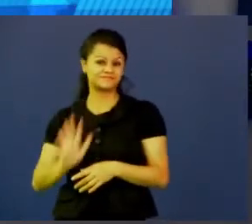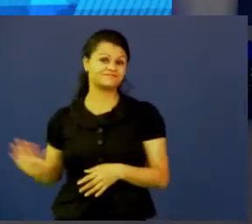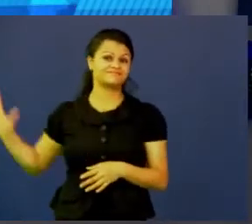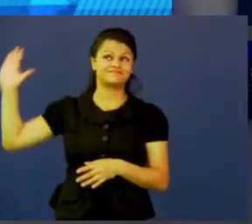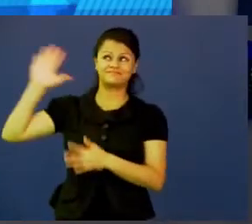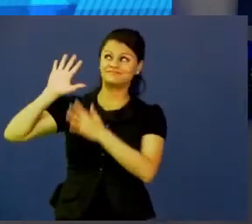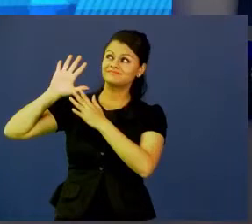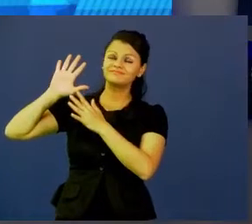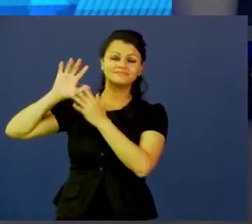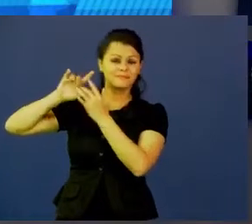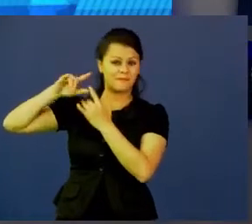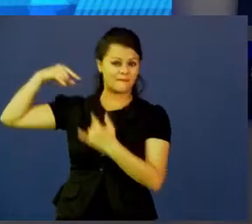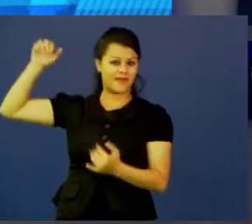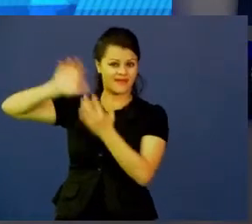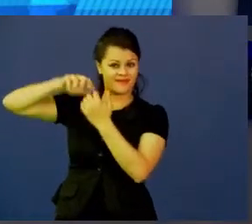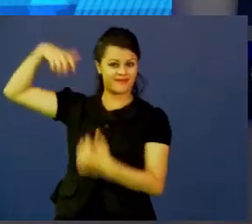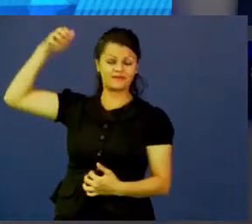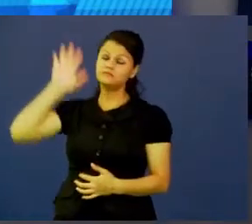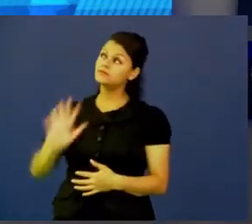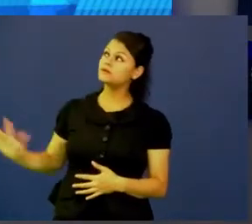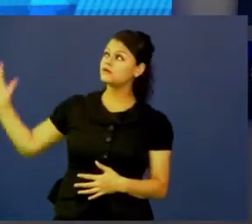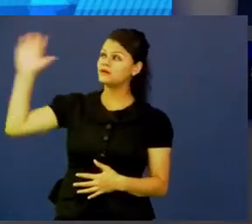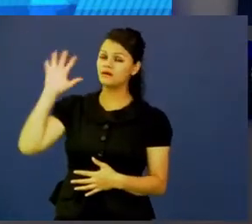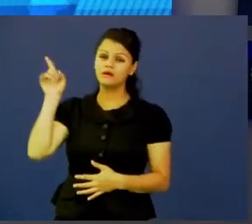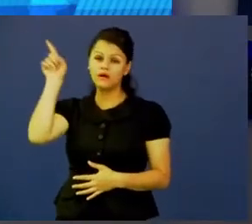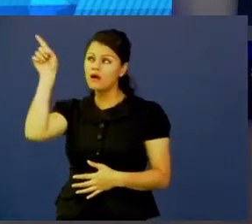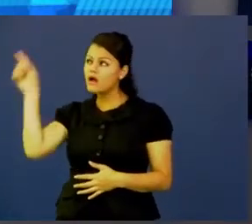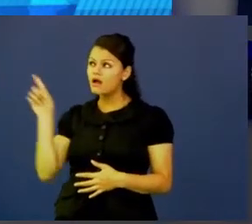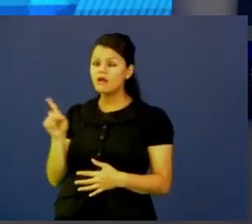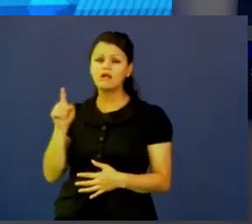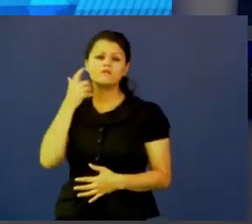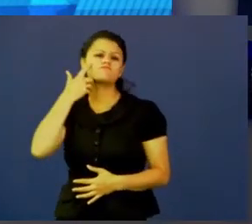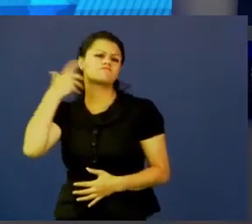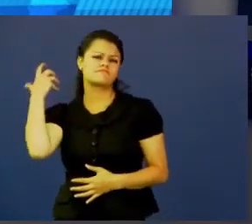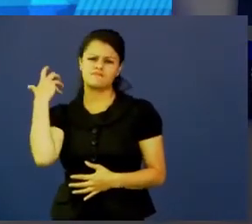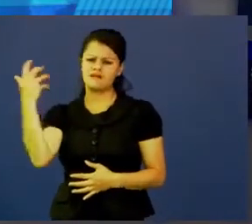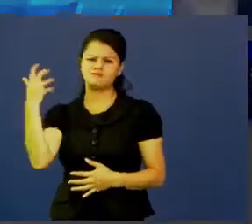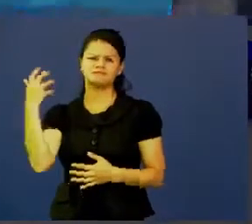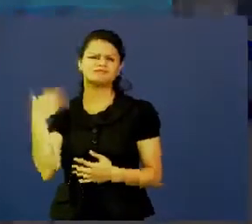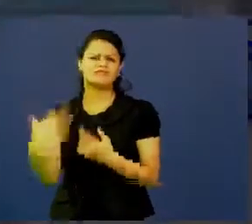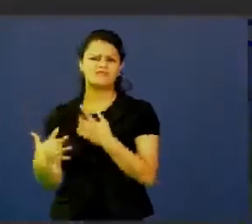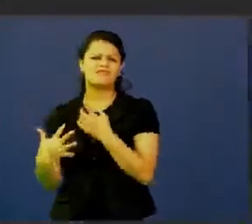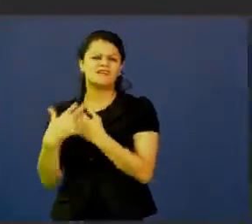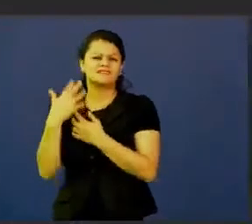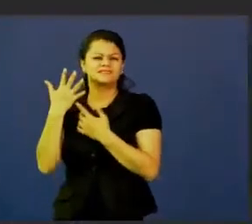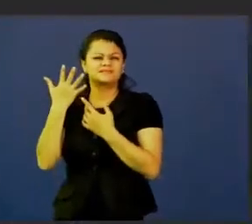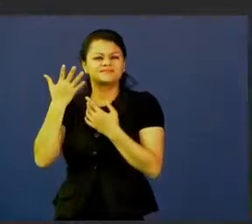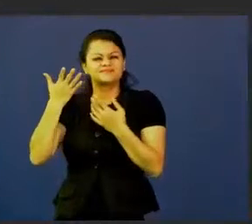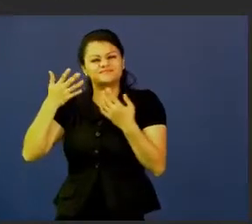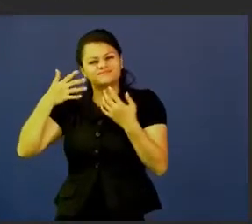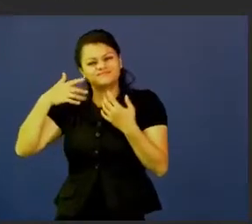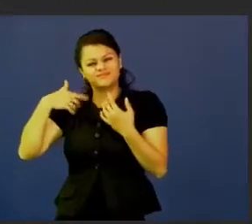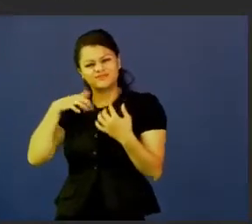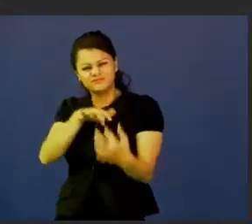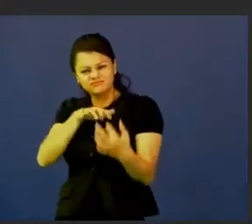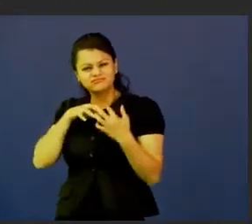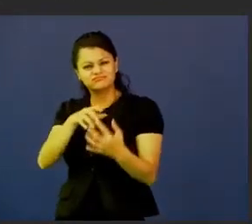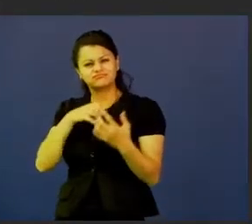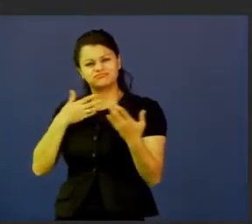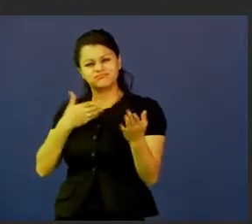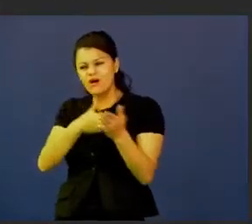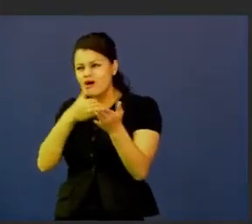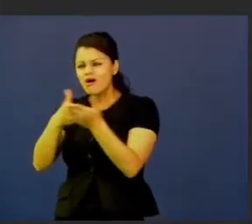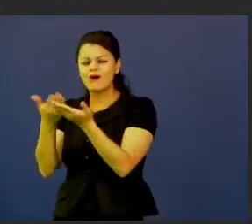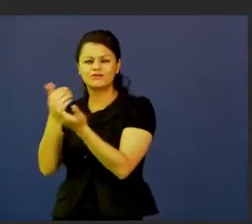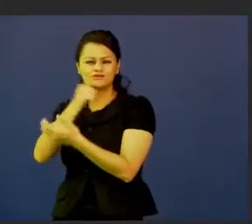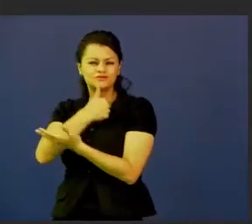son las zonas en las que con más intensidad se ha vivido el conflicto en Colombia. ¿Qué pasa entonces con las personas que por